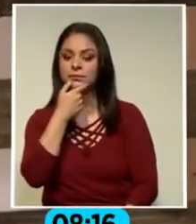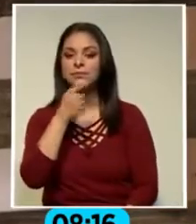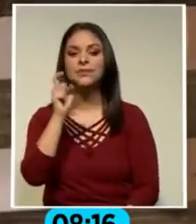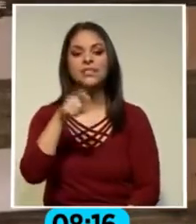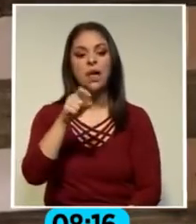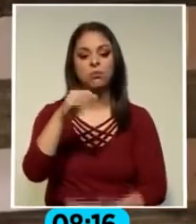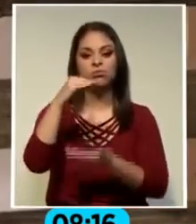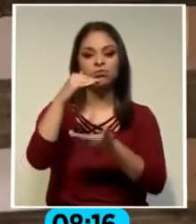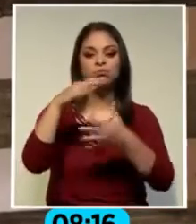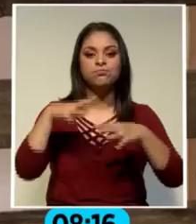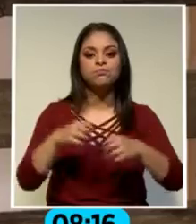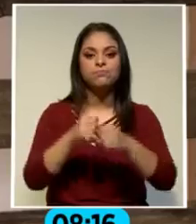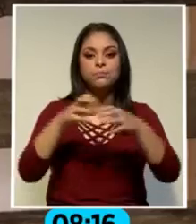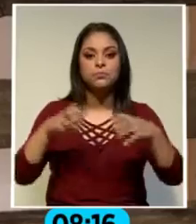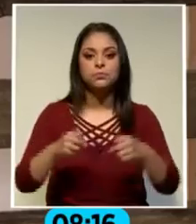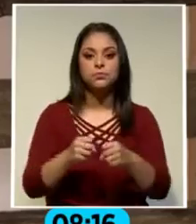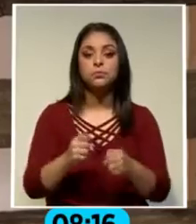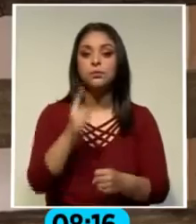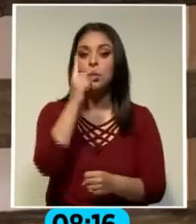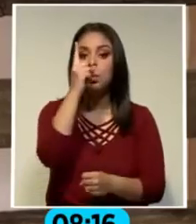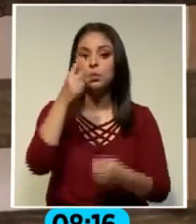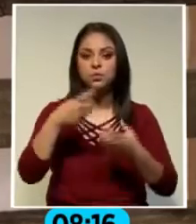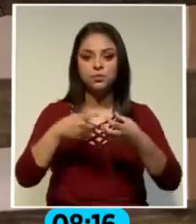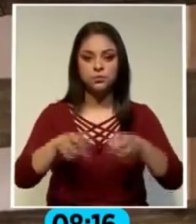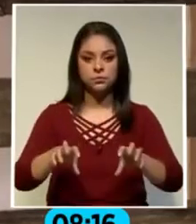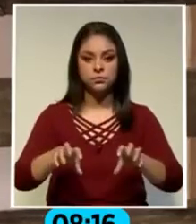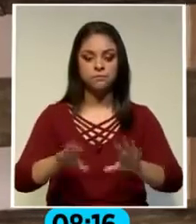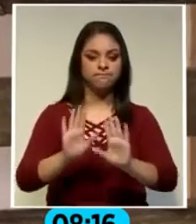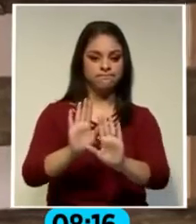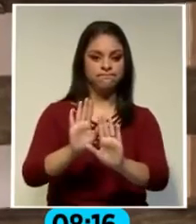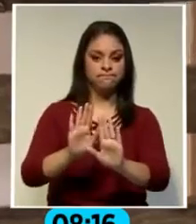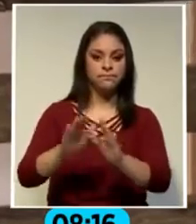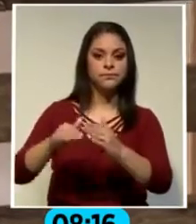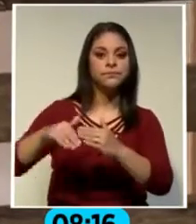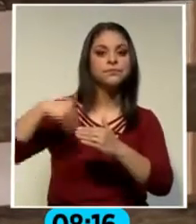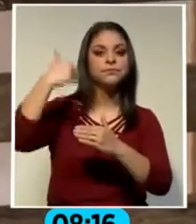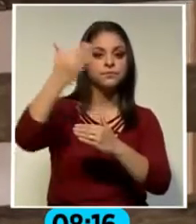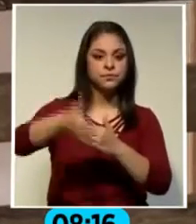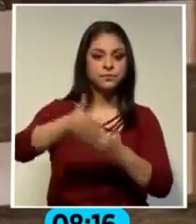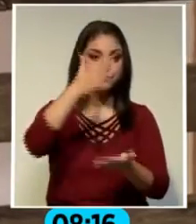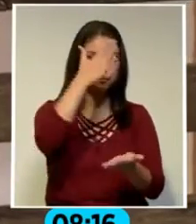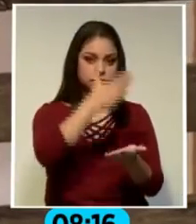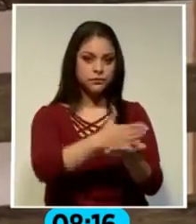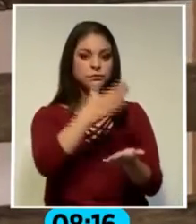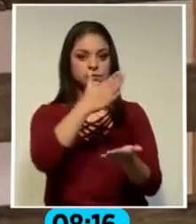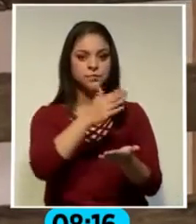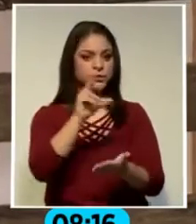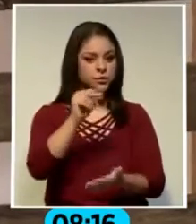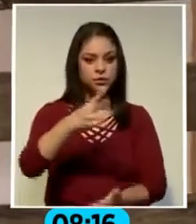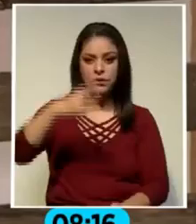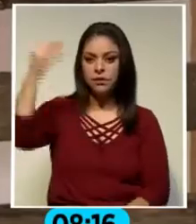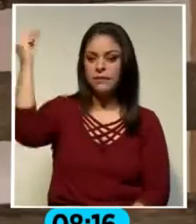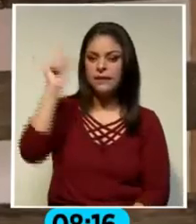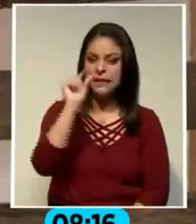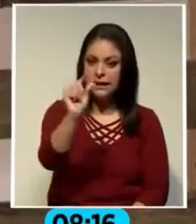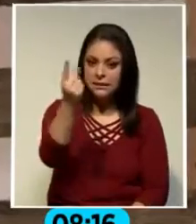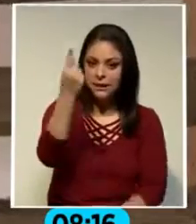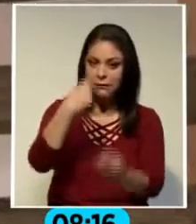vamos a ocupar un huevito. Pero eso lo vamos a ver cuando regresemos del corte. No se vayan, ya casi